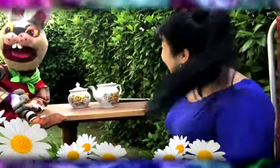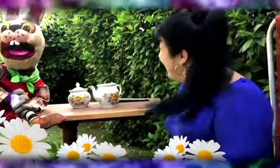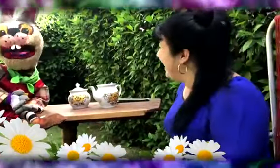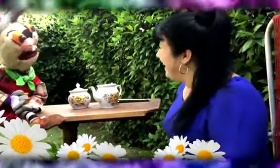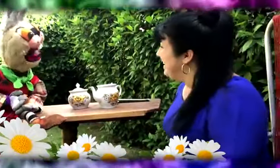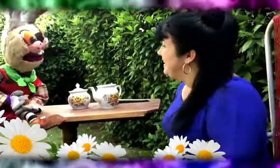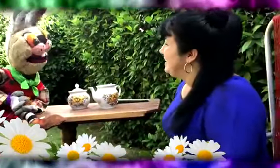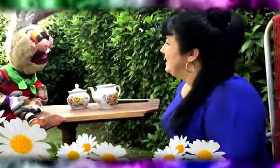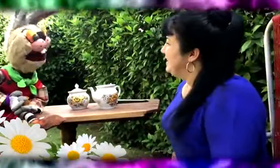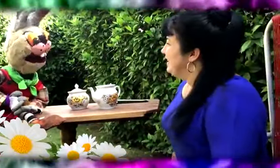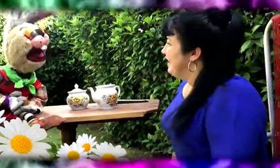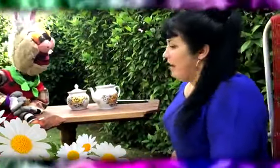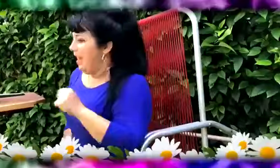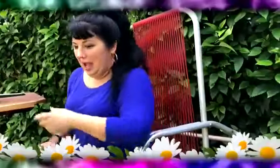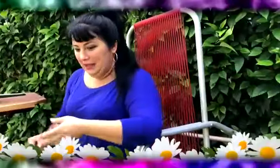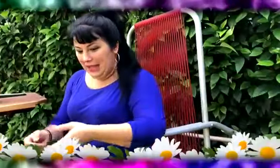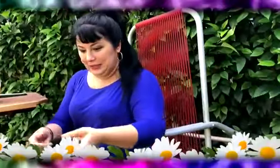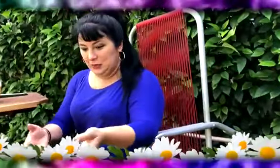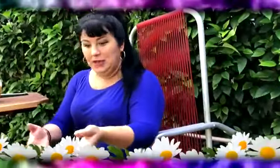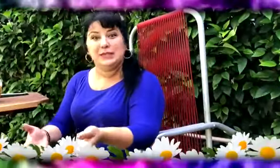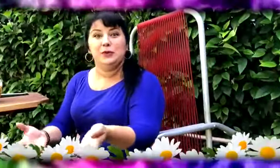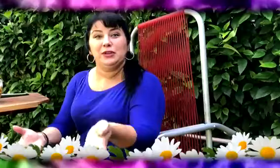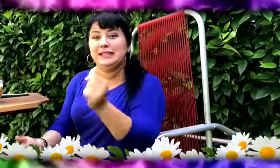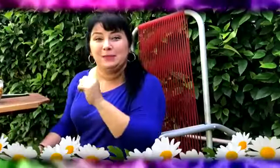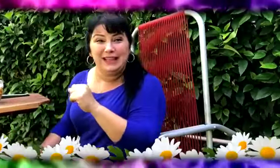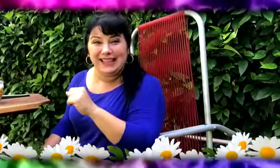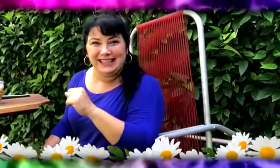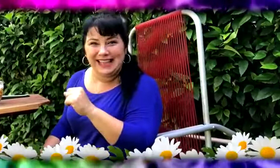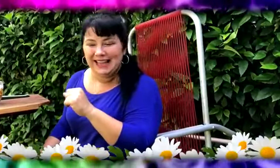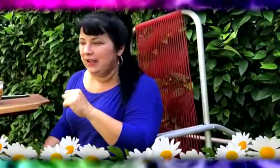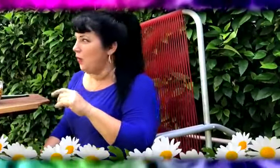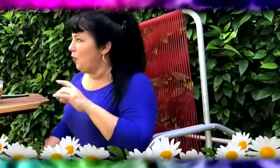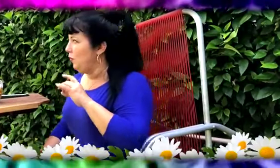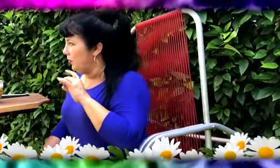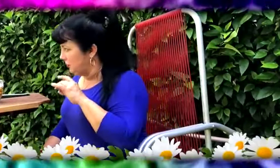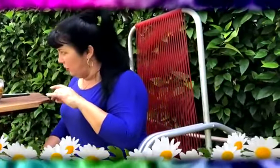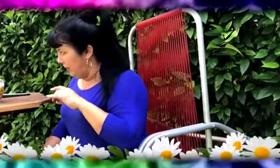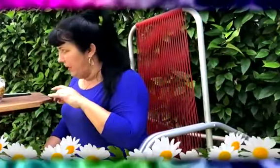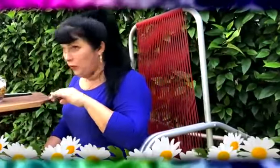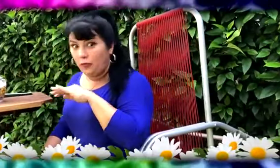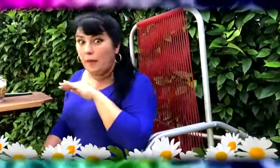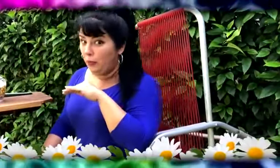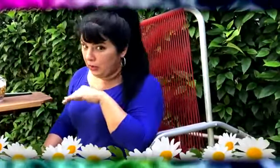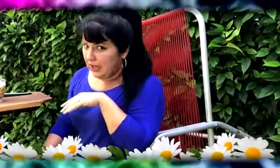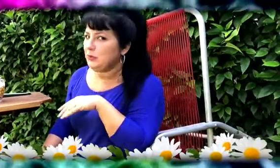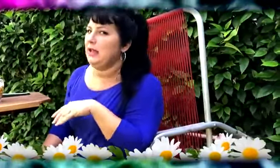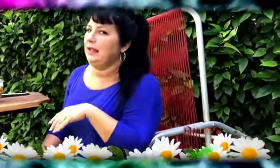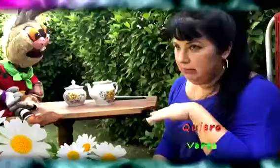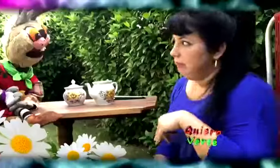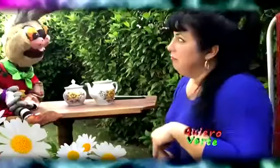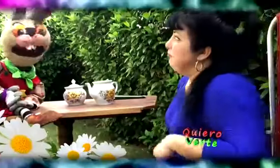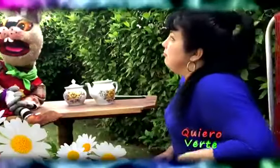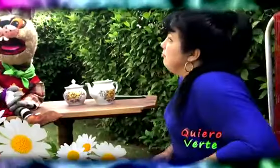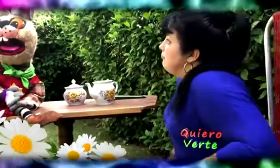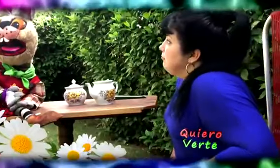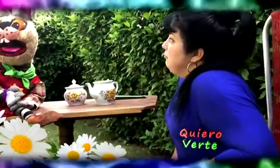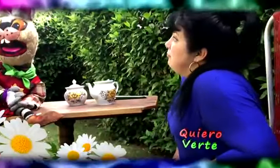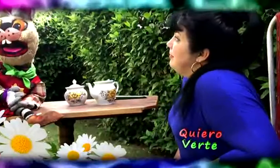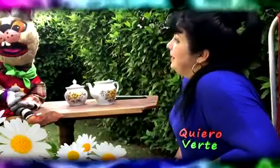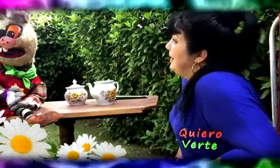interesante, caray. ¿Y de dónde viene el té, ¿vale? Ah, de las hojas y brotes de la planta del té, cuyo descubrimiento fue pura casualidad.